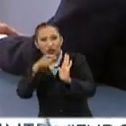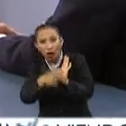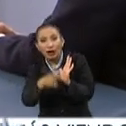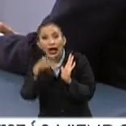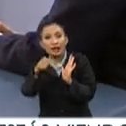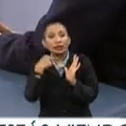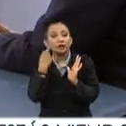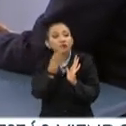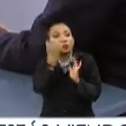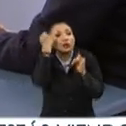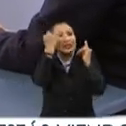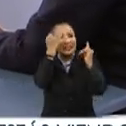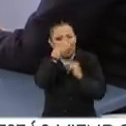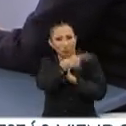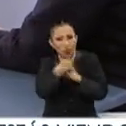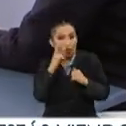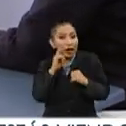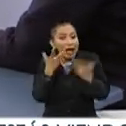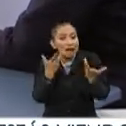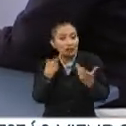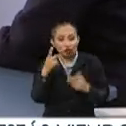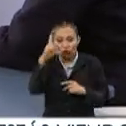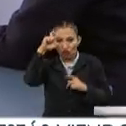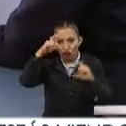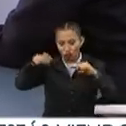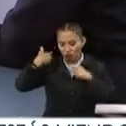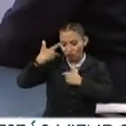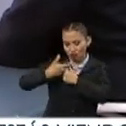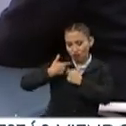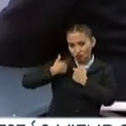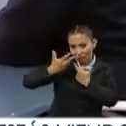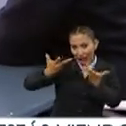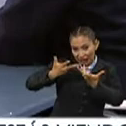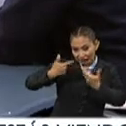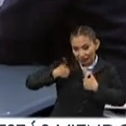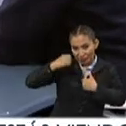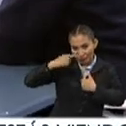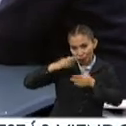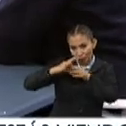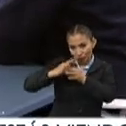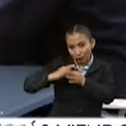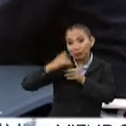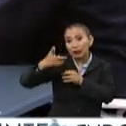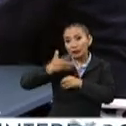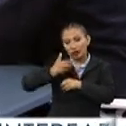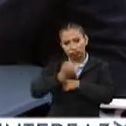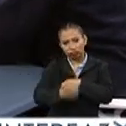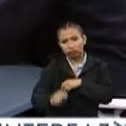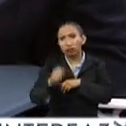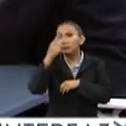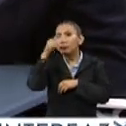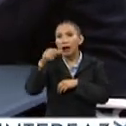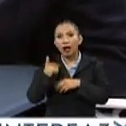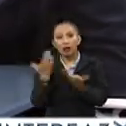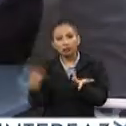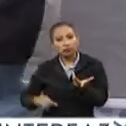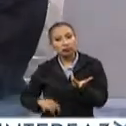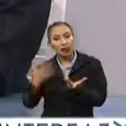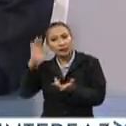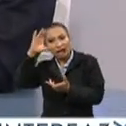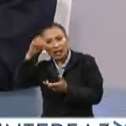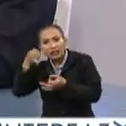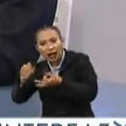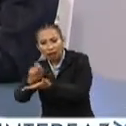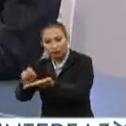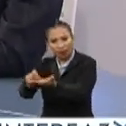que co-crea su propia fotografía de desnudo con el fotógrafo, hasta tres, bueno, tiene talentos también para interesarse por la